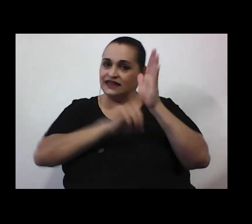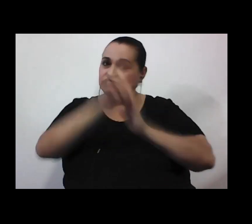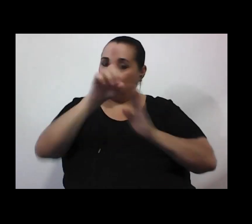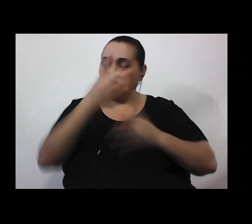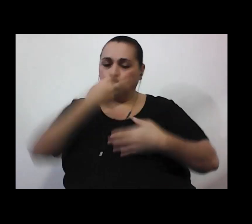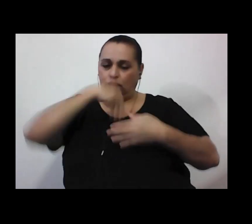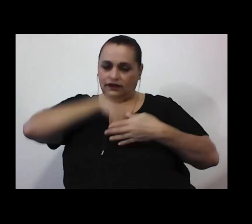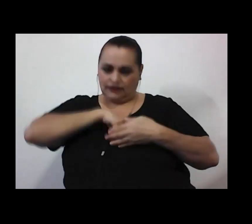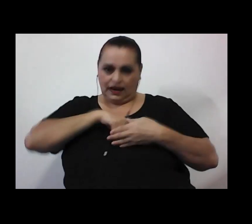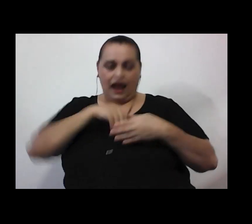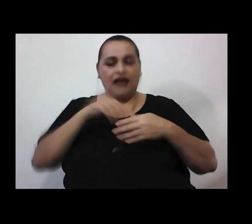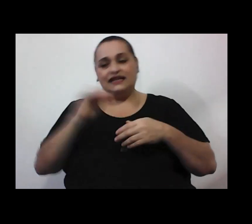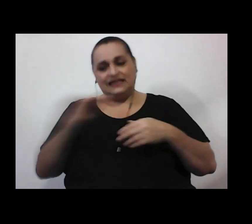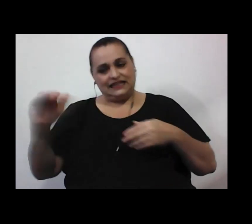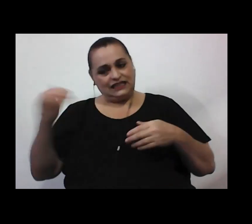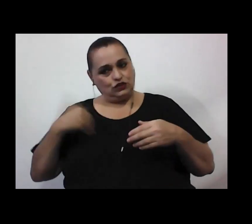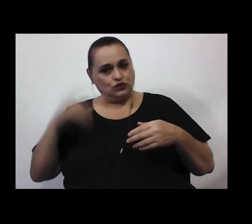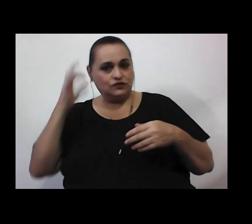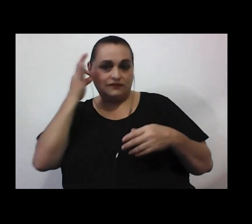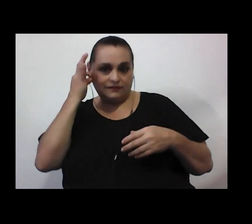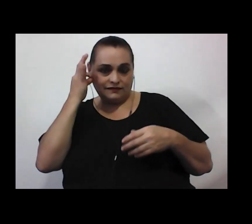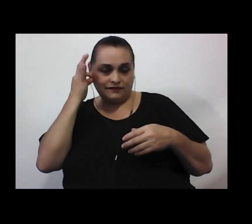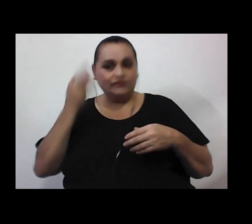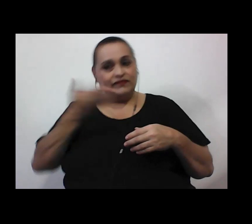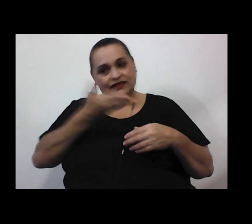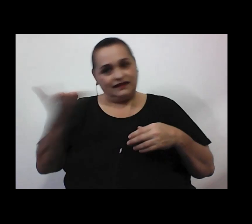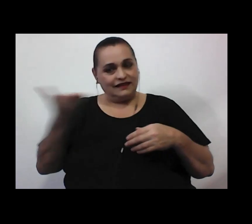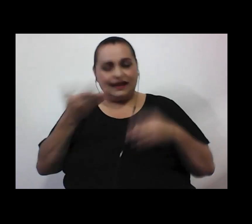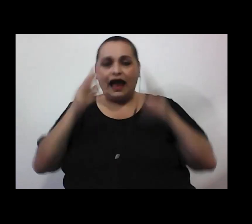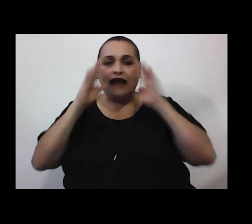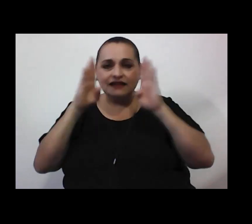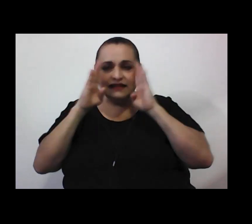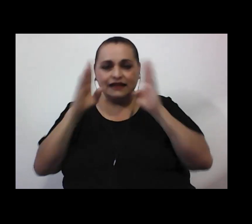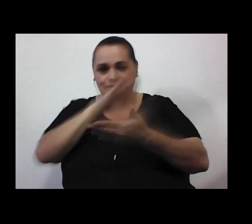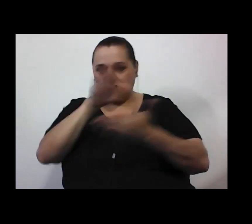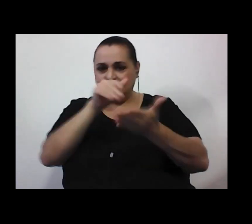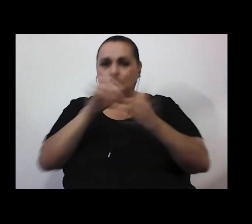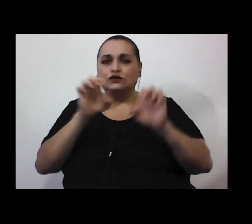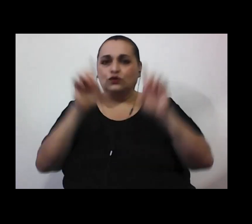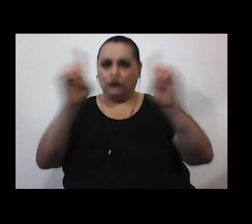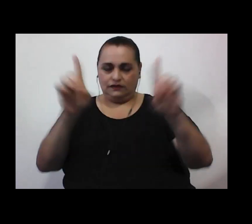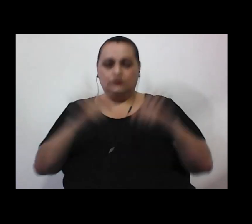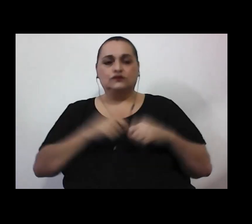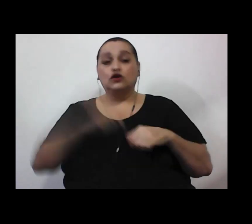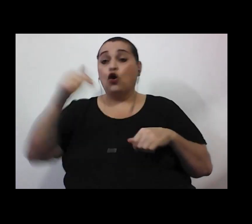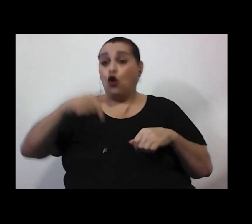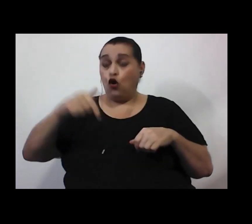integral de las niñas y niños que atendemos en los centros educativos. Hoy nos